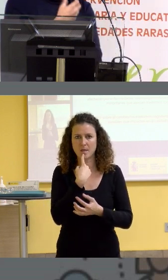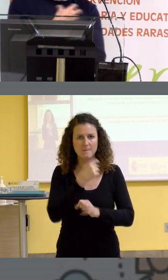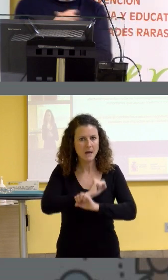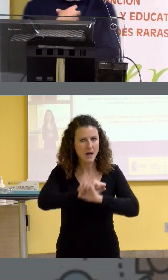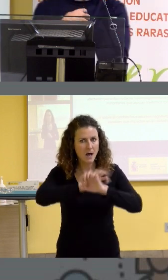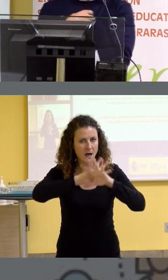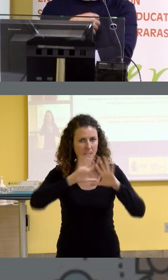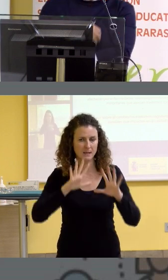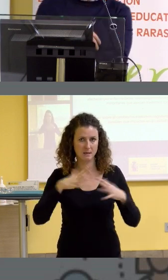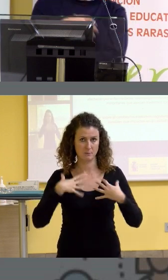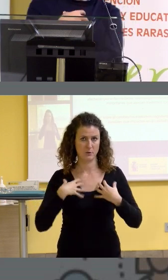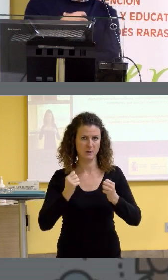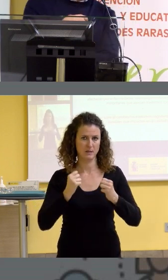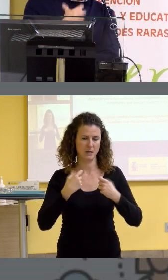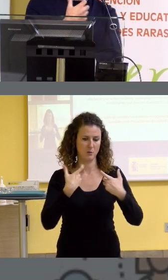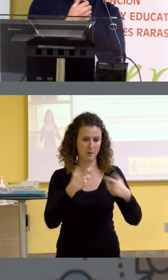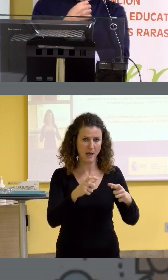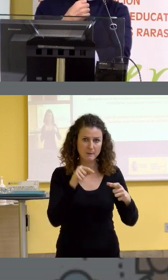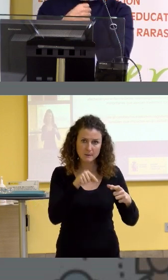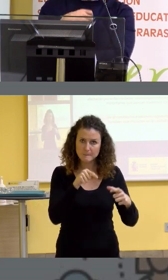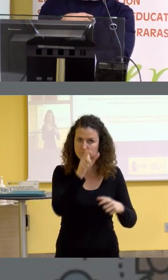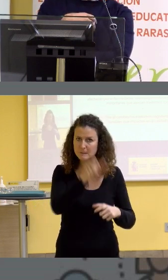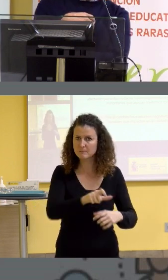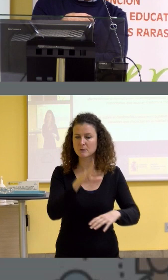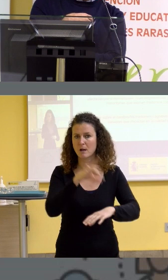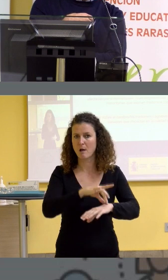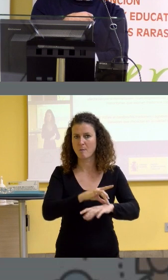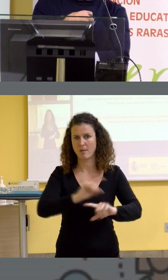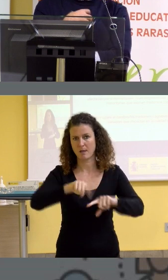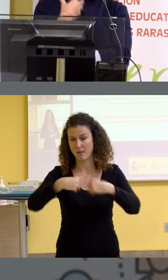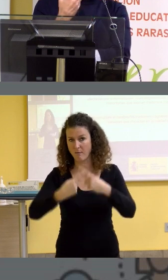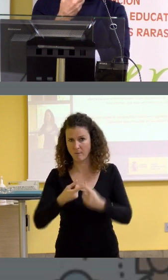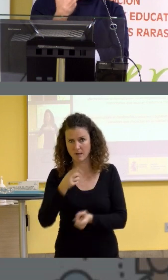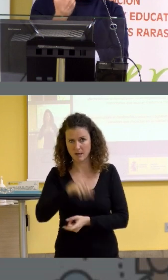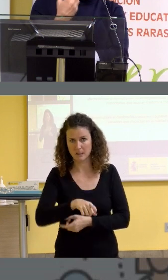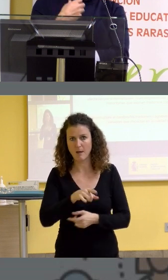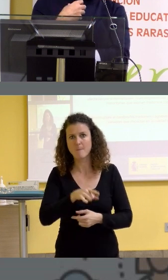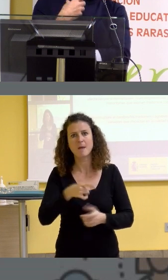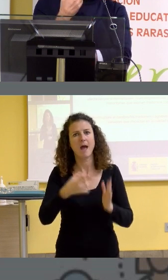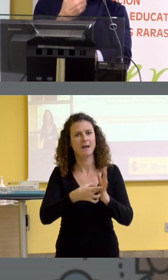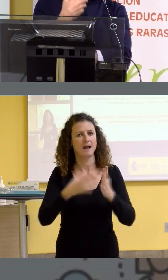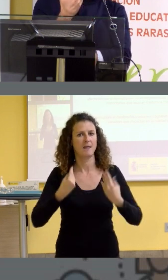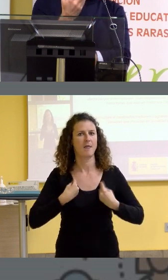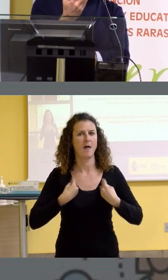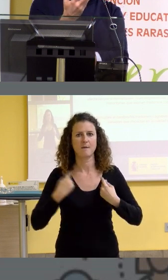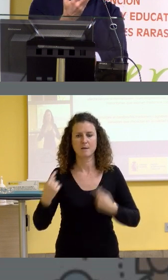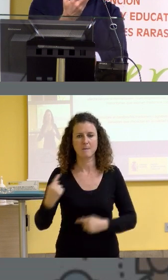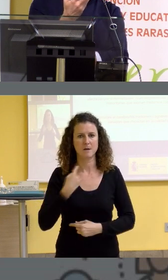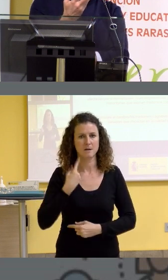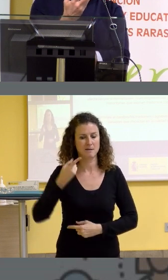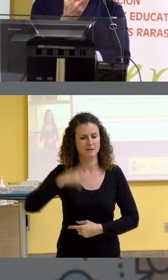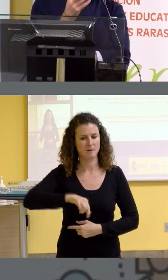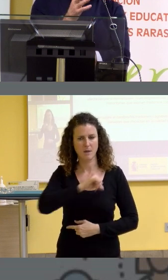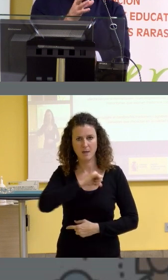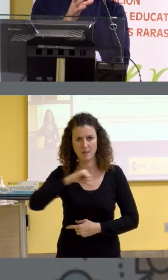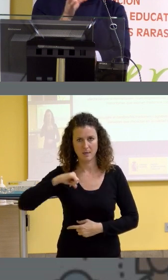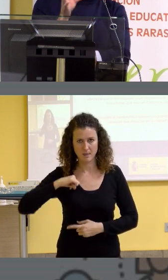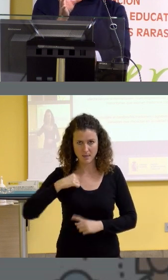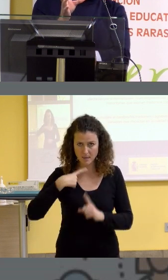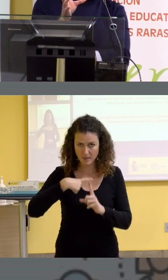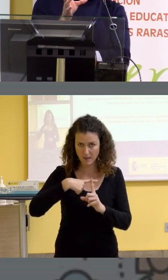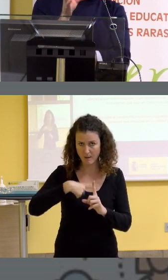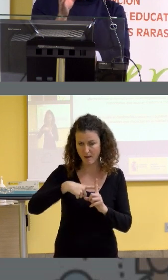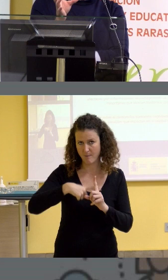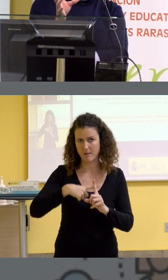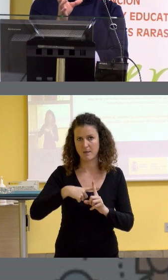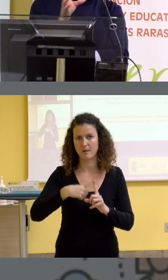en términos de salud percibida por parte del paciente y por parte de la familia, la calidad de vida y el nivel de independencia. Cuando la